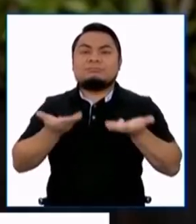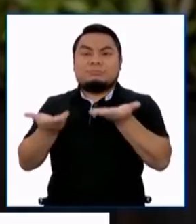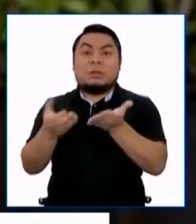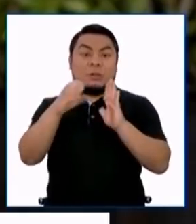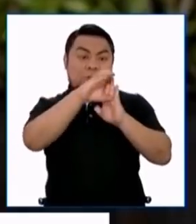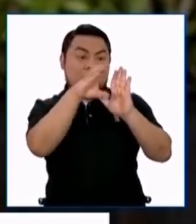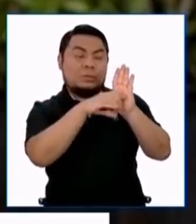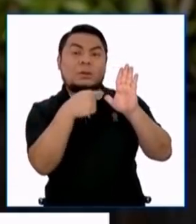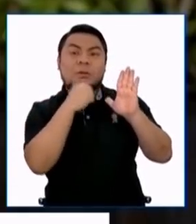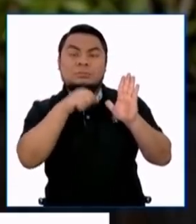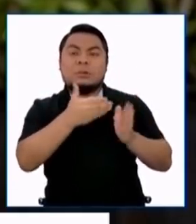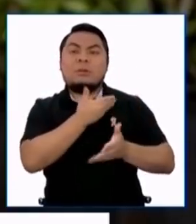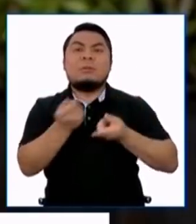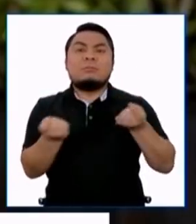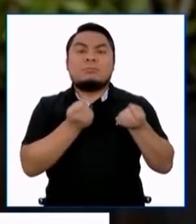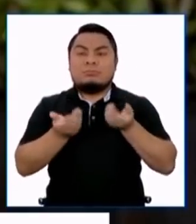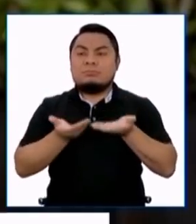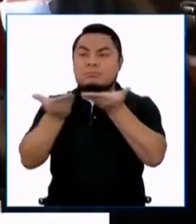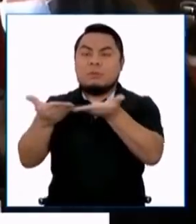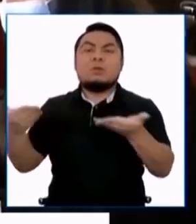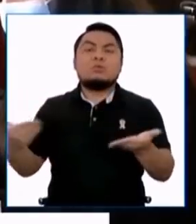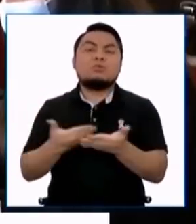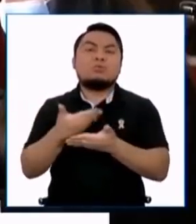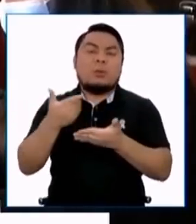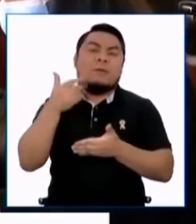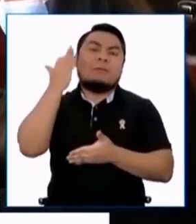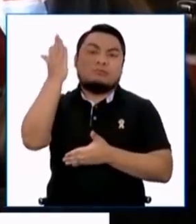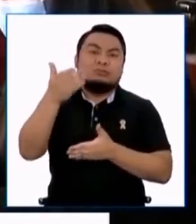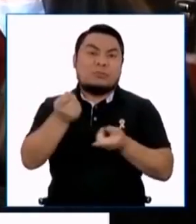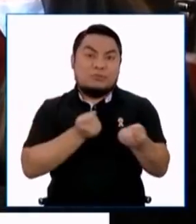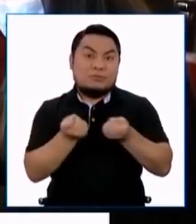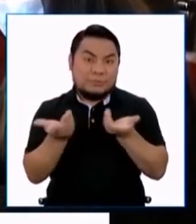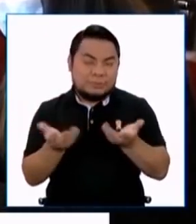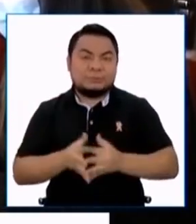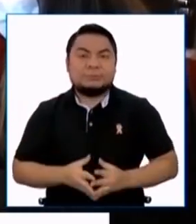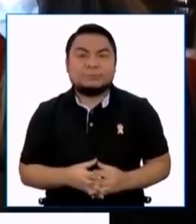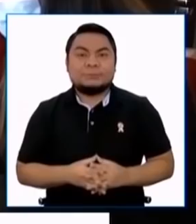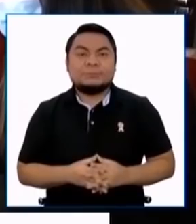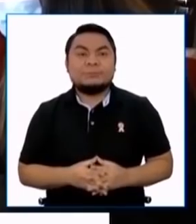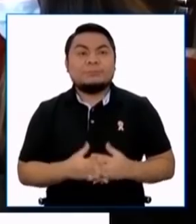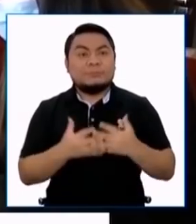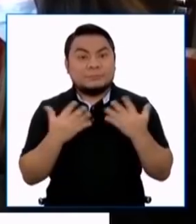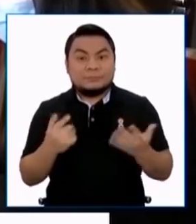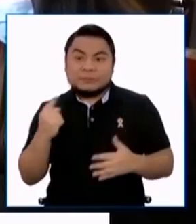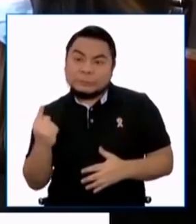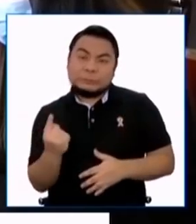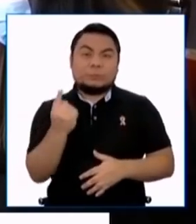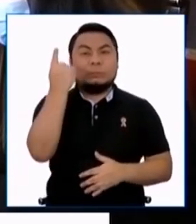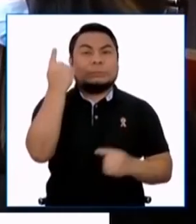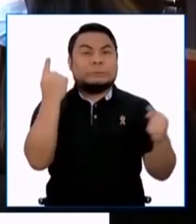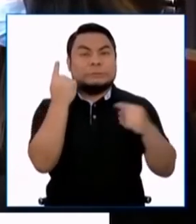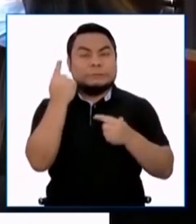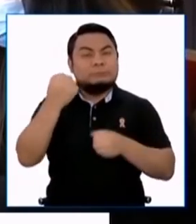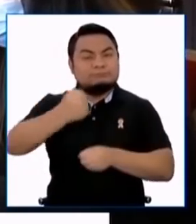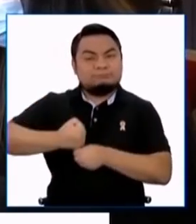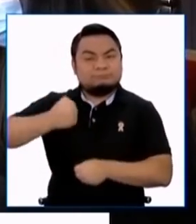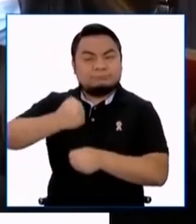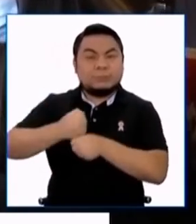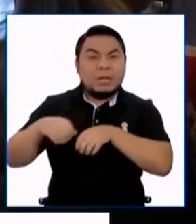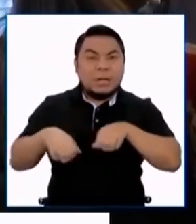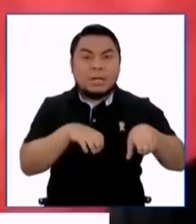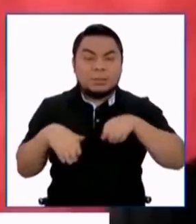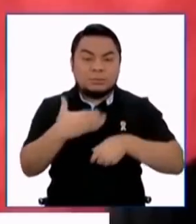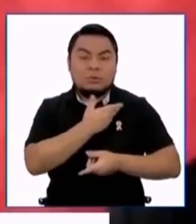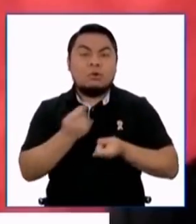constitucionalmente el mando al próximo gobierno. Uno de los ejes principales de la acción